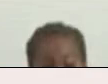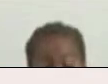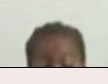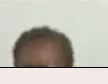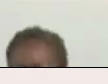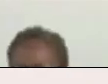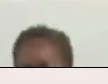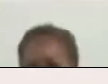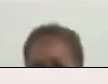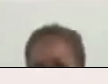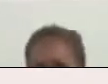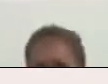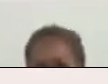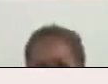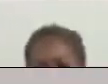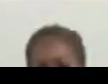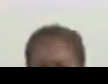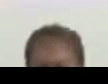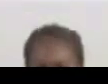cosas